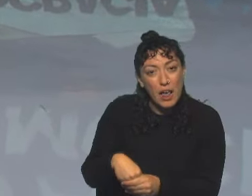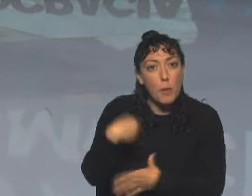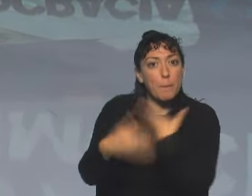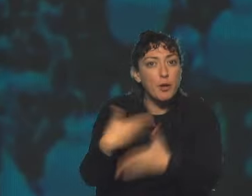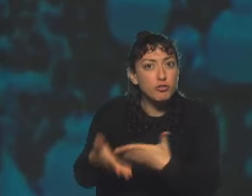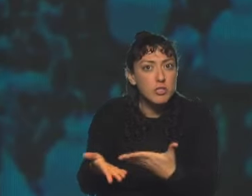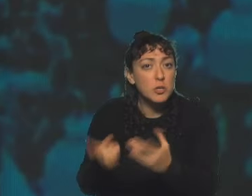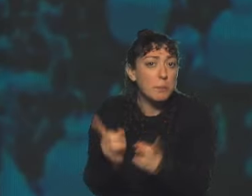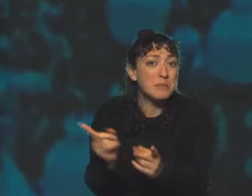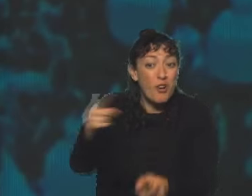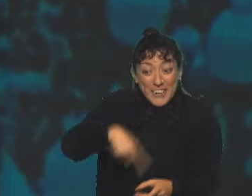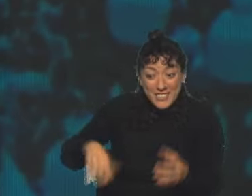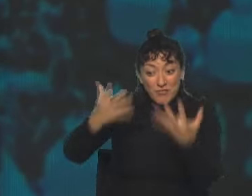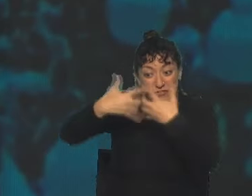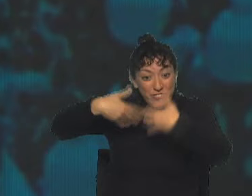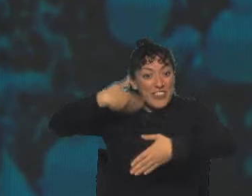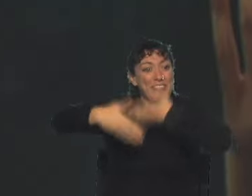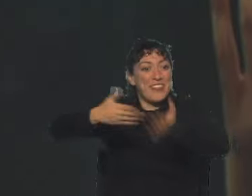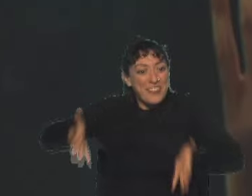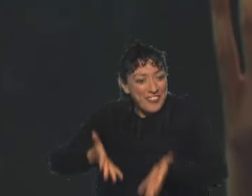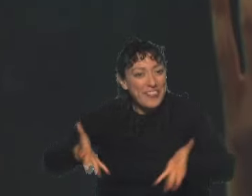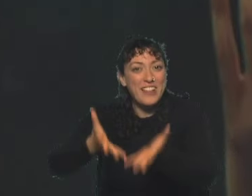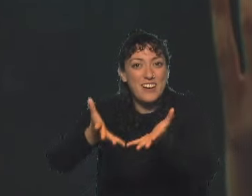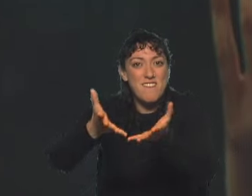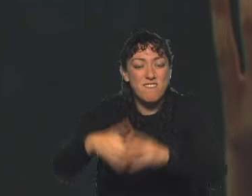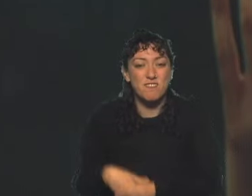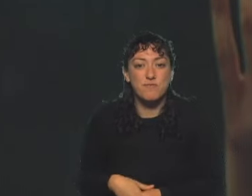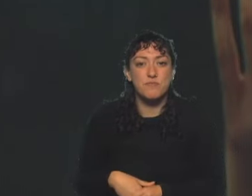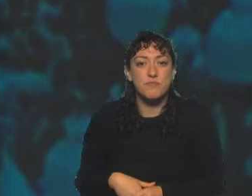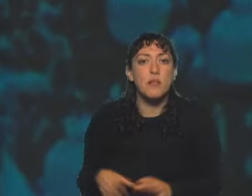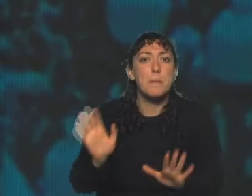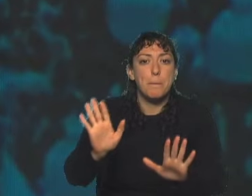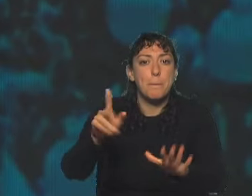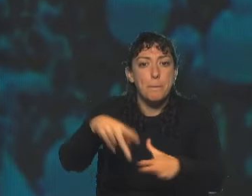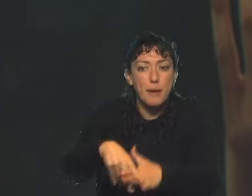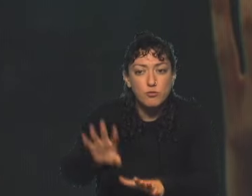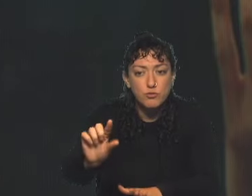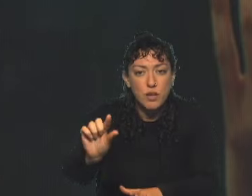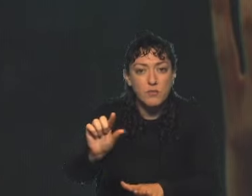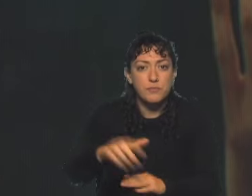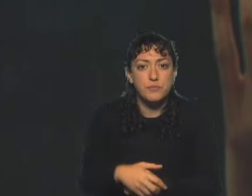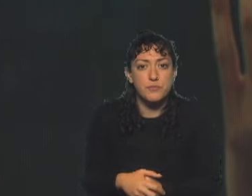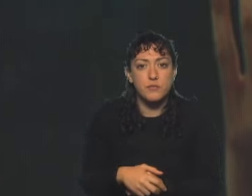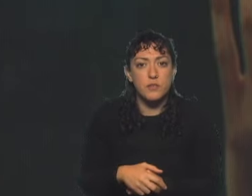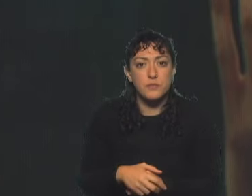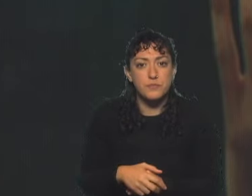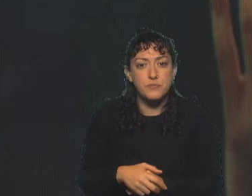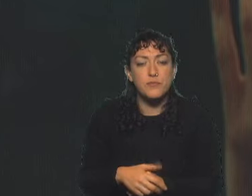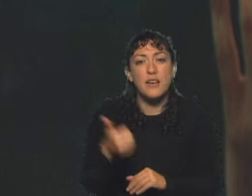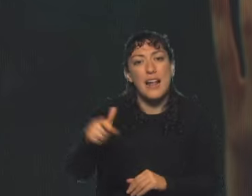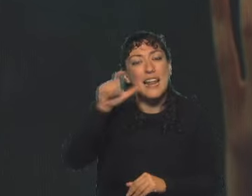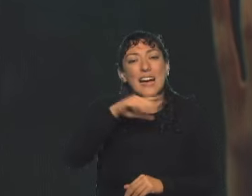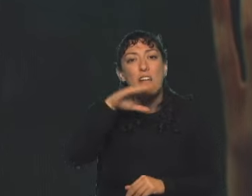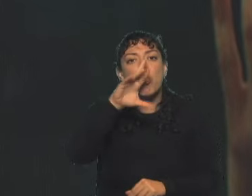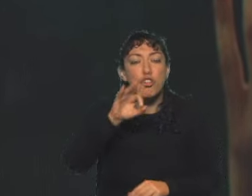proceso que ellos mismos incentivaron? Te voy a pedir apenas una pausa. ¿Cómo no? Seguimos con don Alejandro Olmos Gaona.